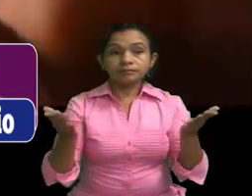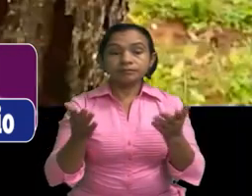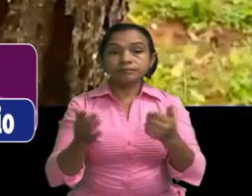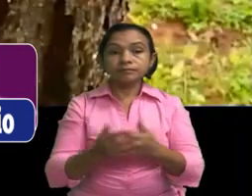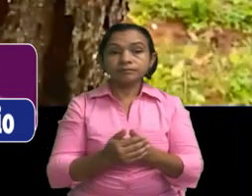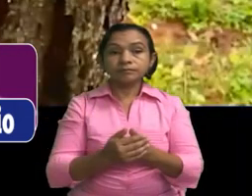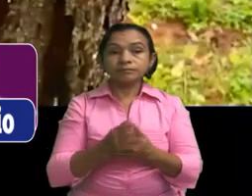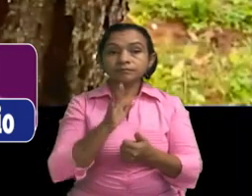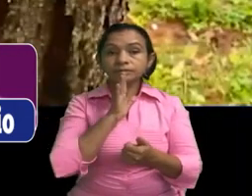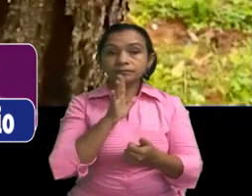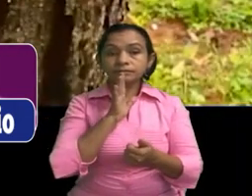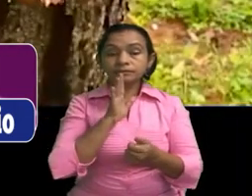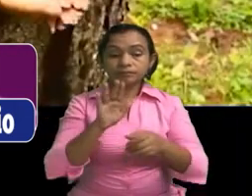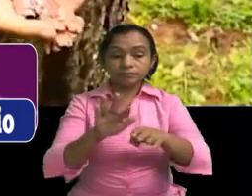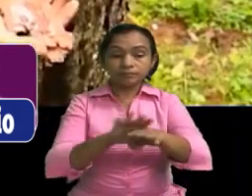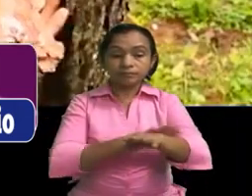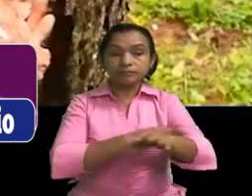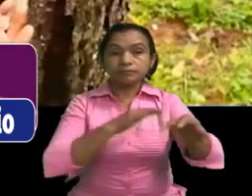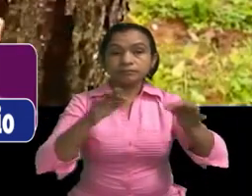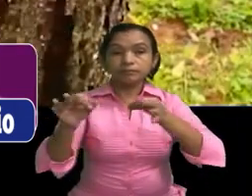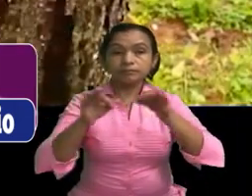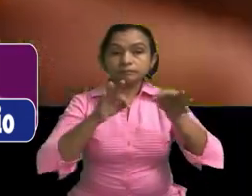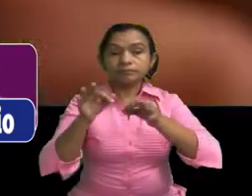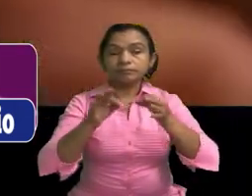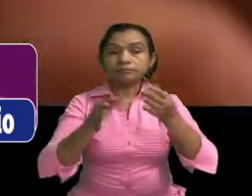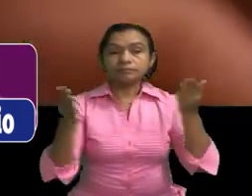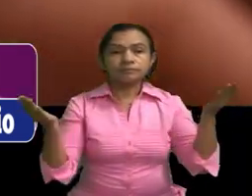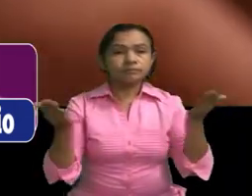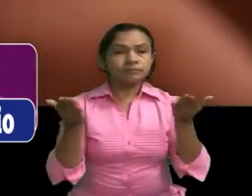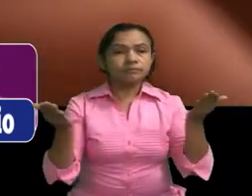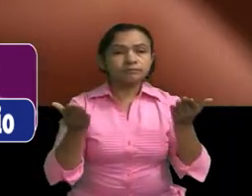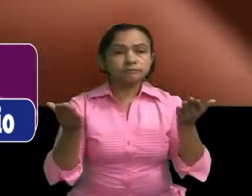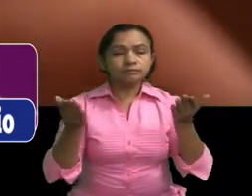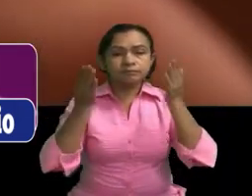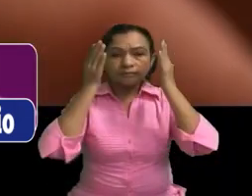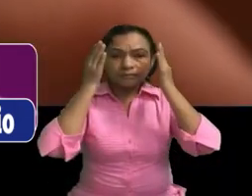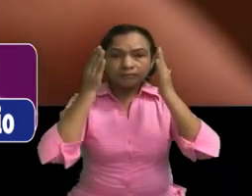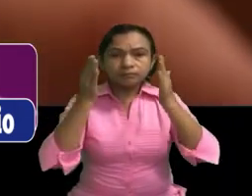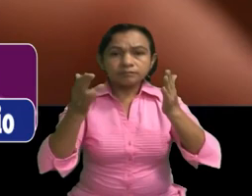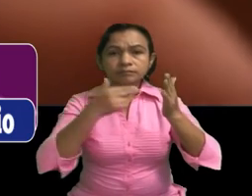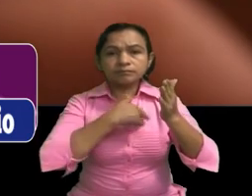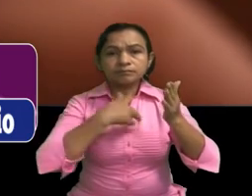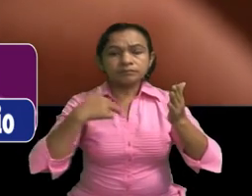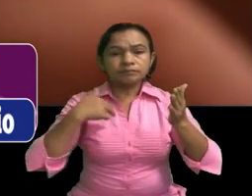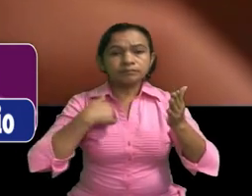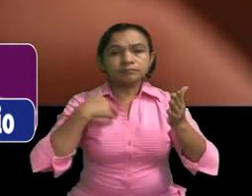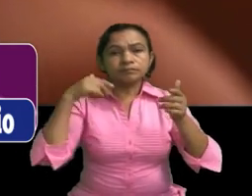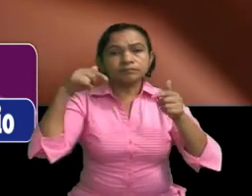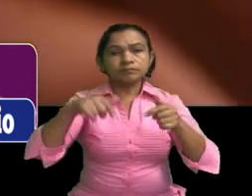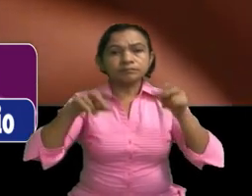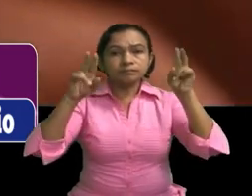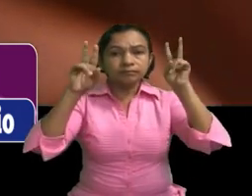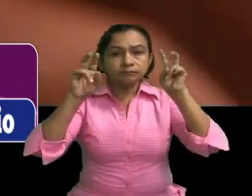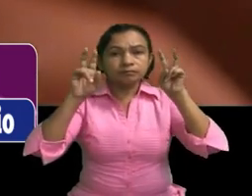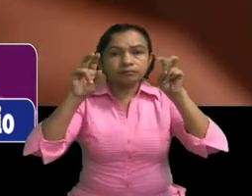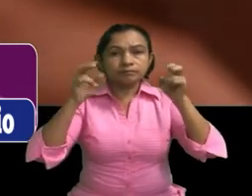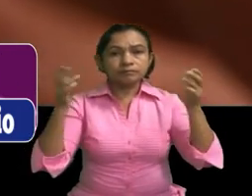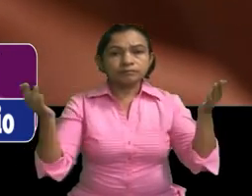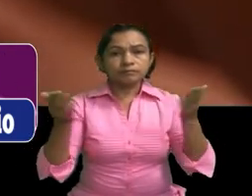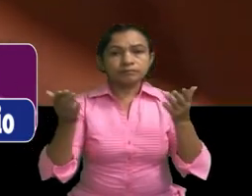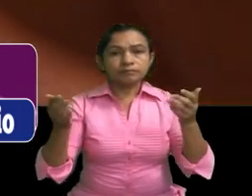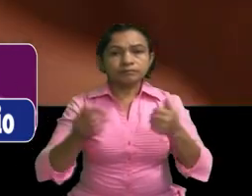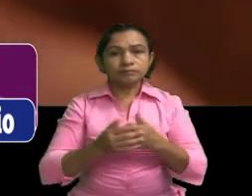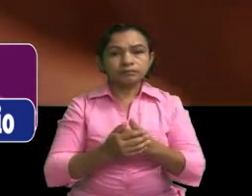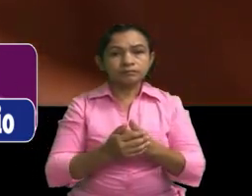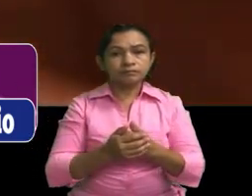Bueno, me habla de sensibilización. ¿Cuál es el enfoque que se le va a dar en este aspecto, por ejemplo?